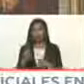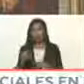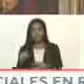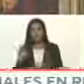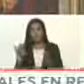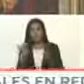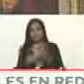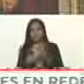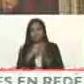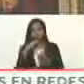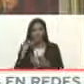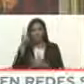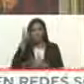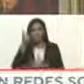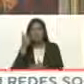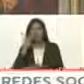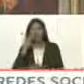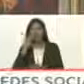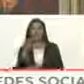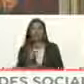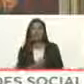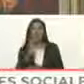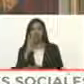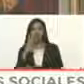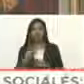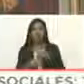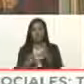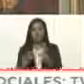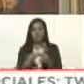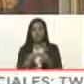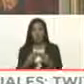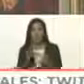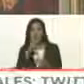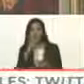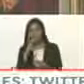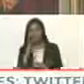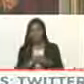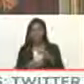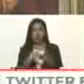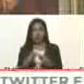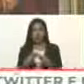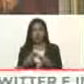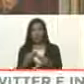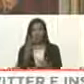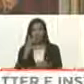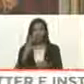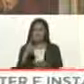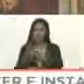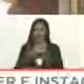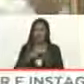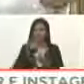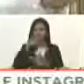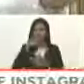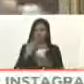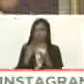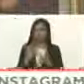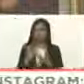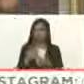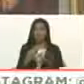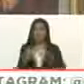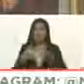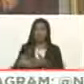ejemplo. ¿Ha visto un crimen más detestable que ese? No. Y es el